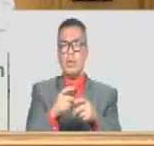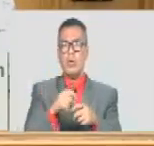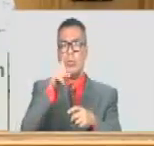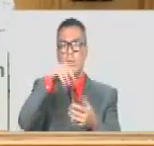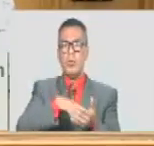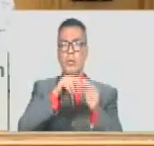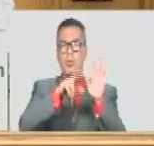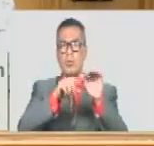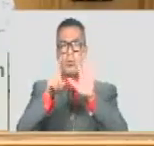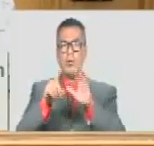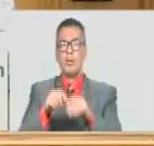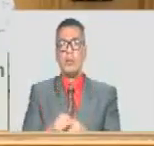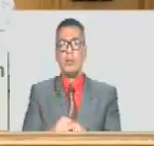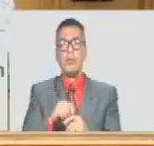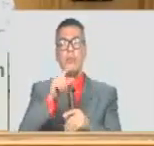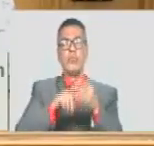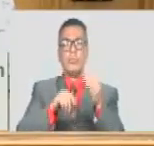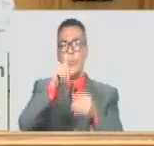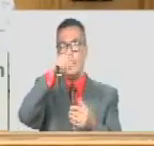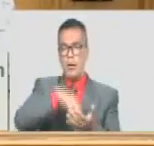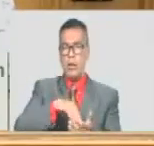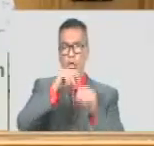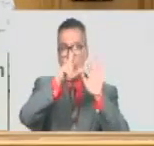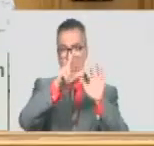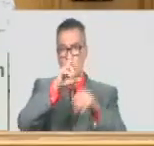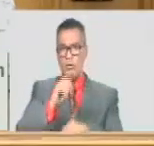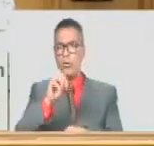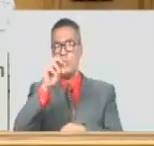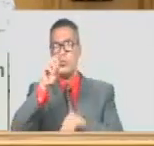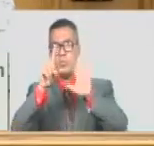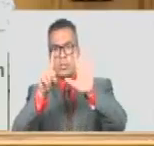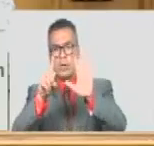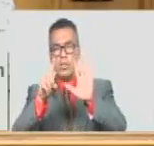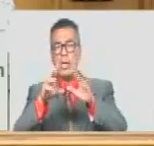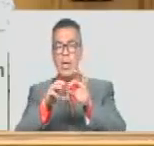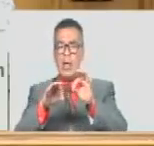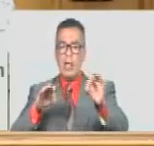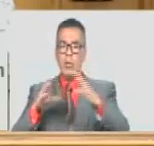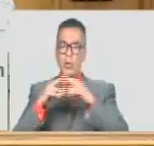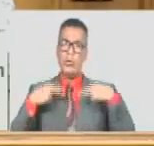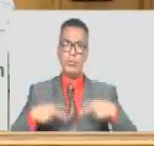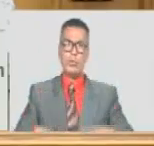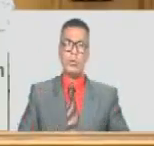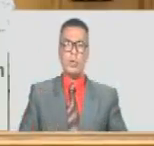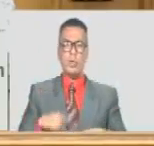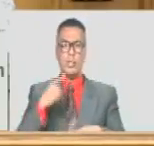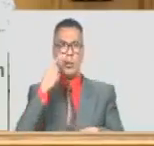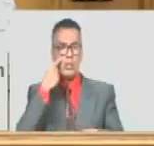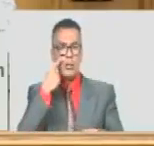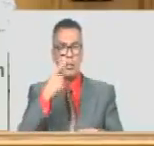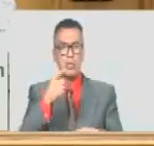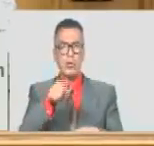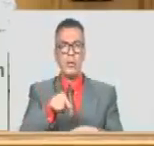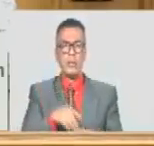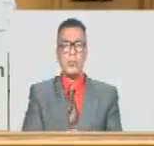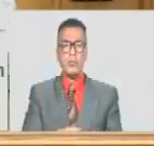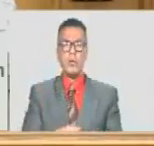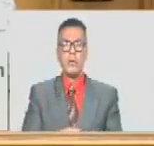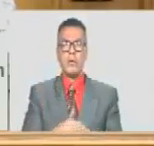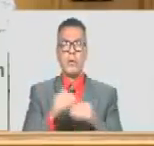agosto de 1806, Miranda logró, a lo largo de su vida, entre las curiosidades,